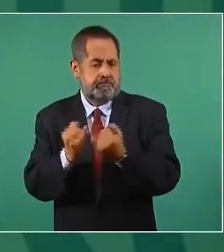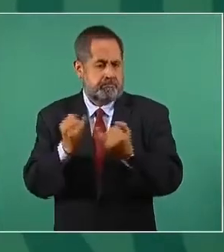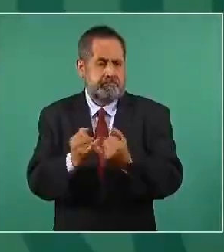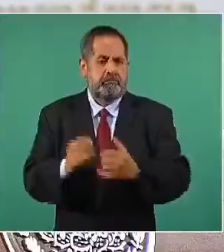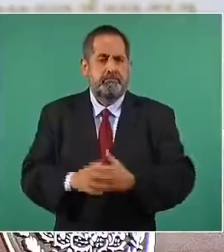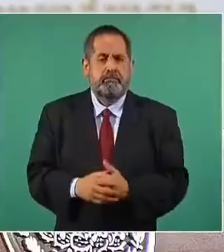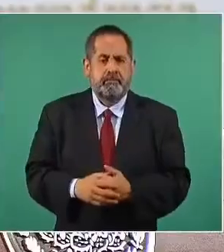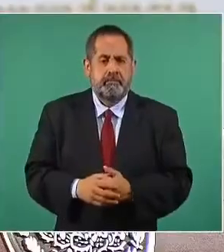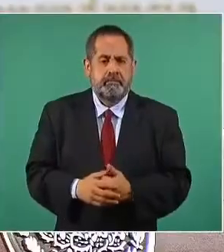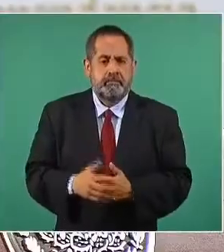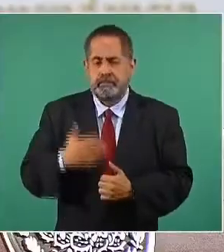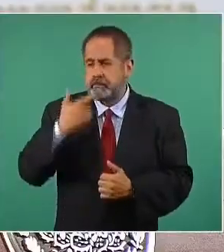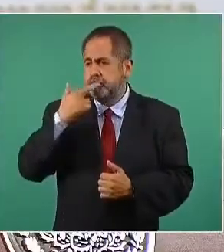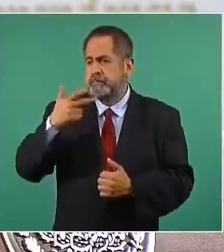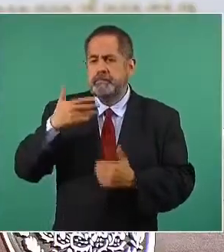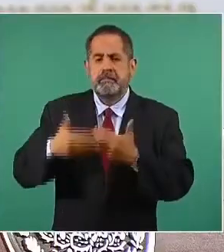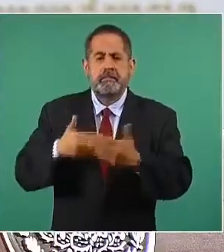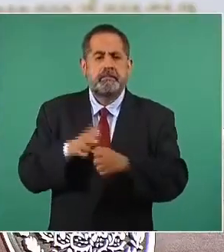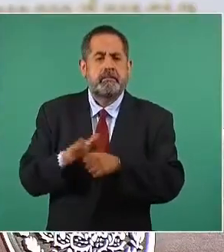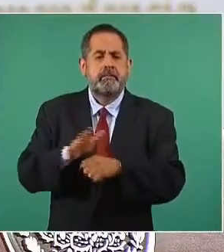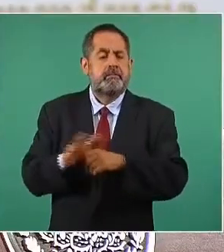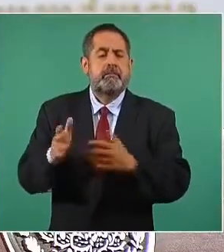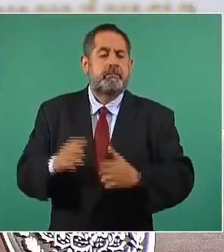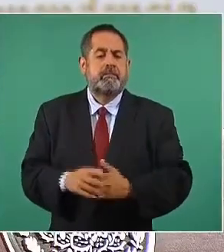¿Y qué es lo mejor?